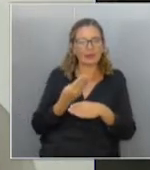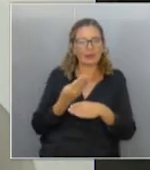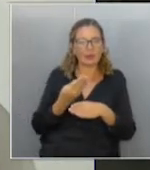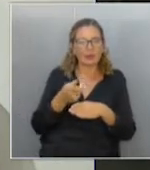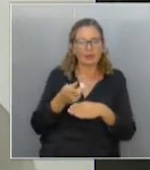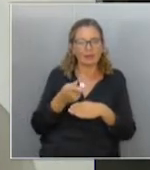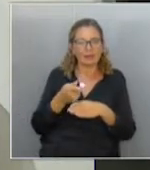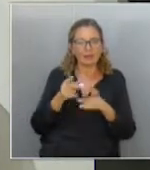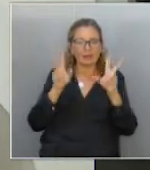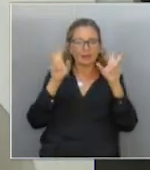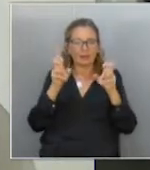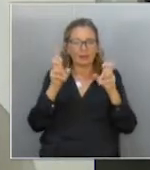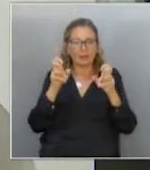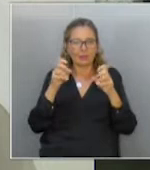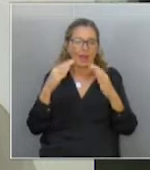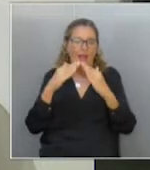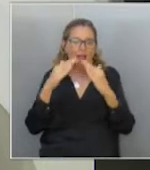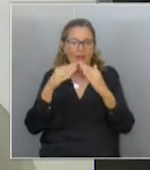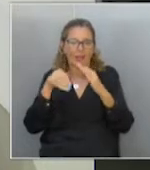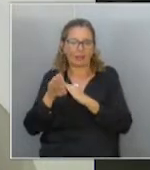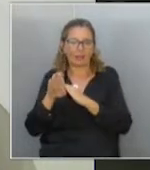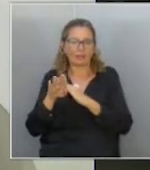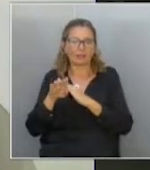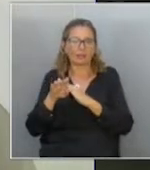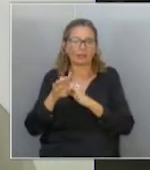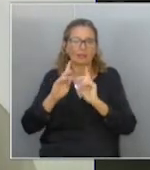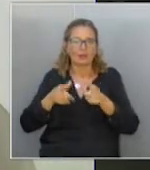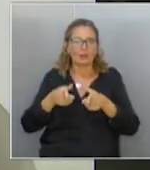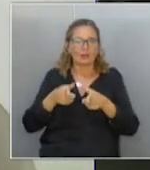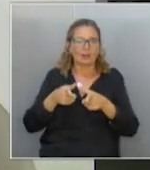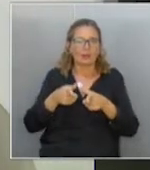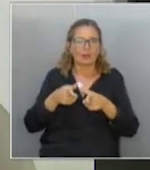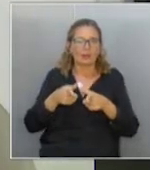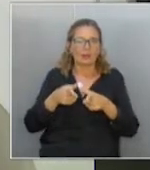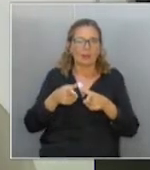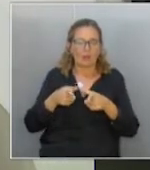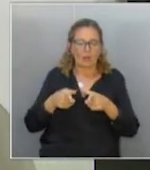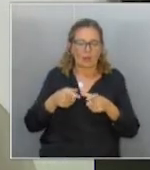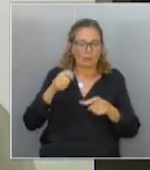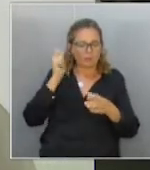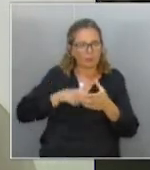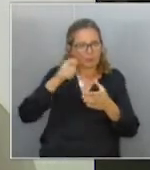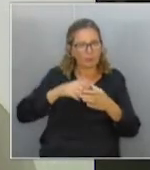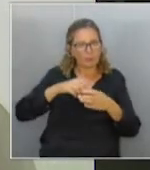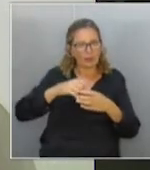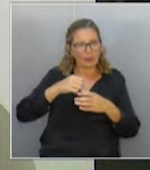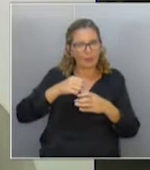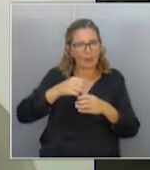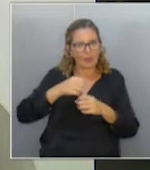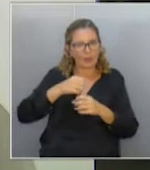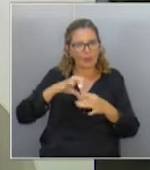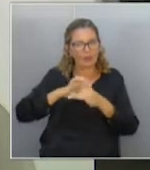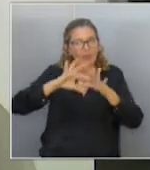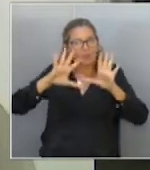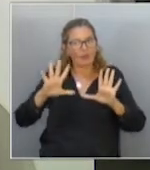esta cuestión de lo doméstico, el caceroleo también como una acción también como que democratiza el poder de acción. Esto de sacar